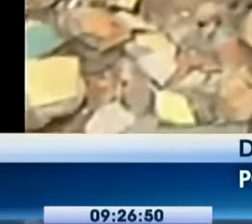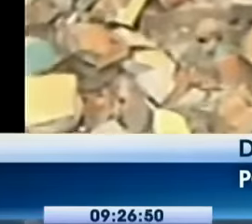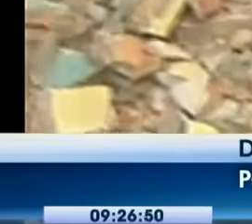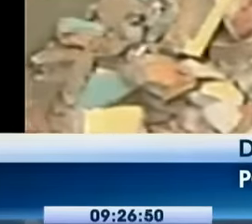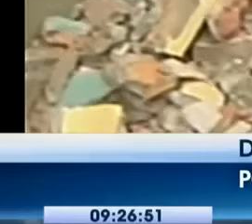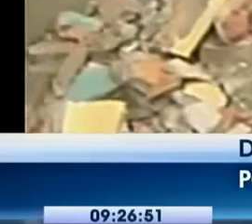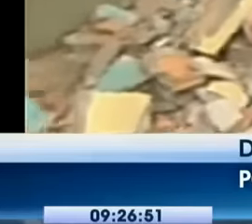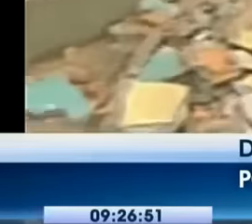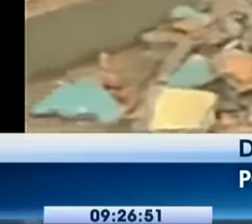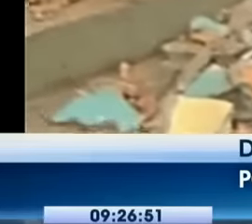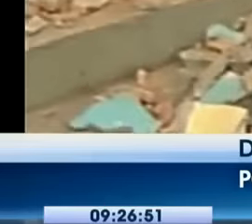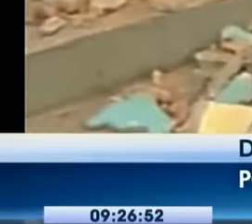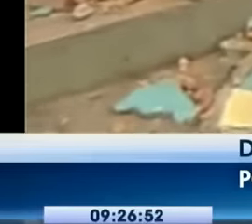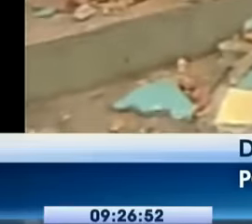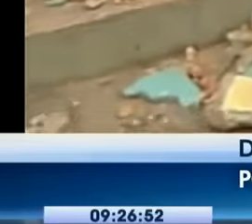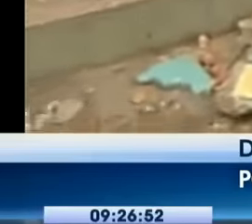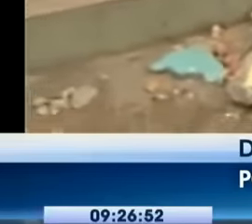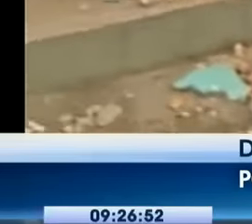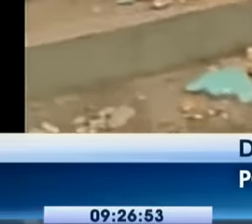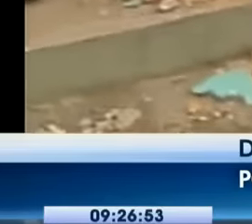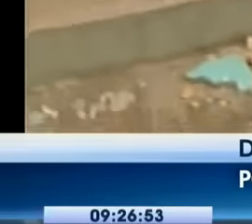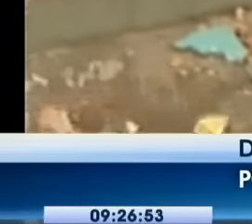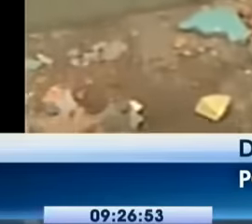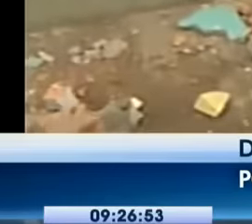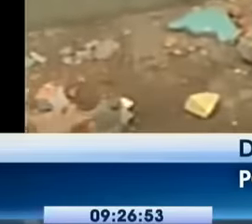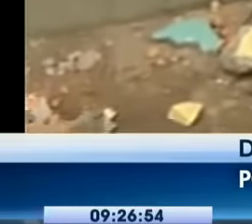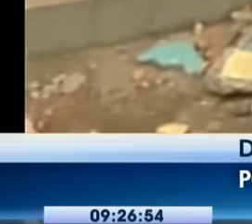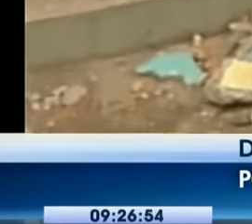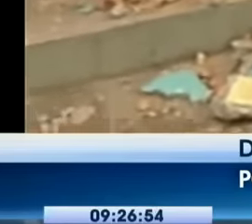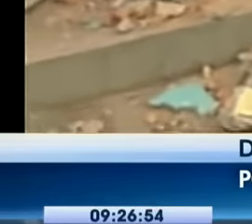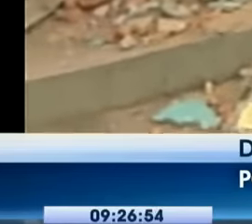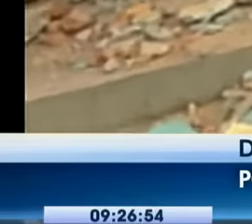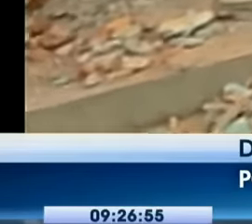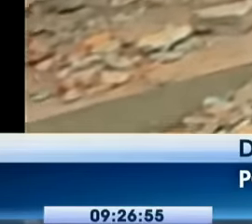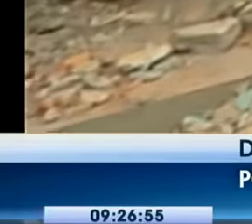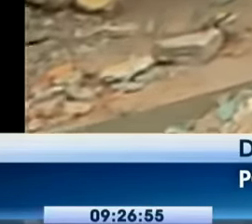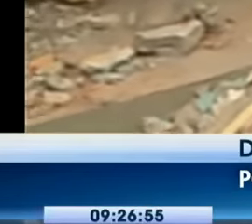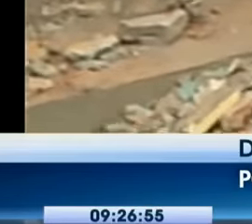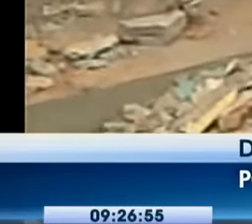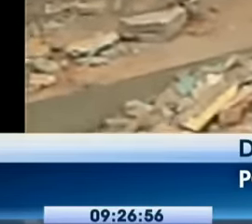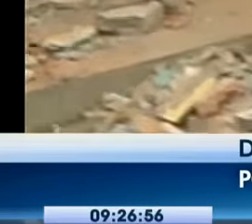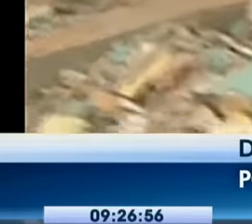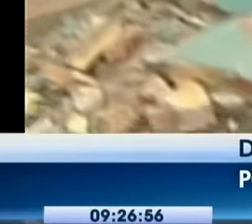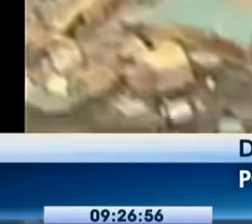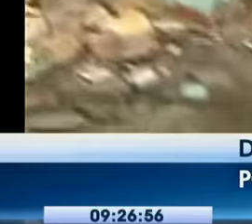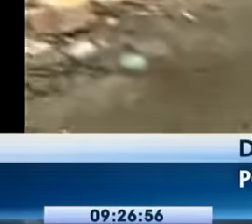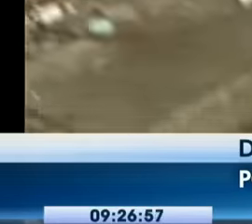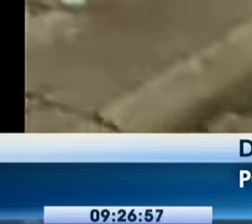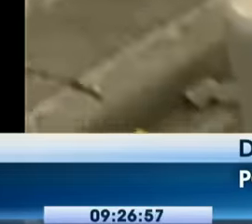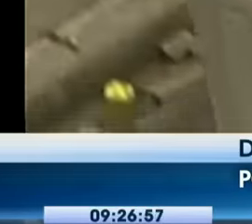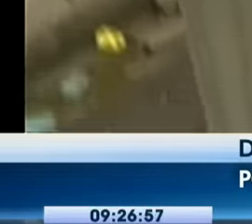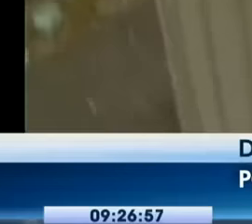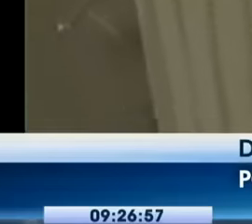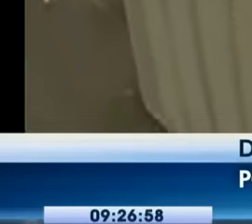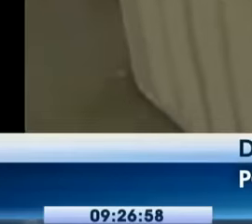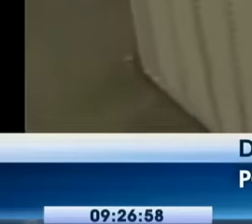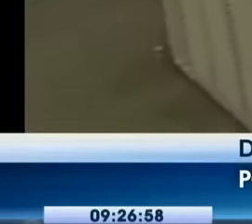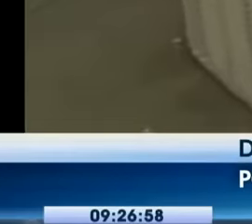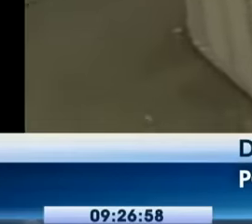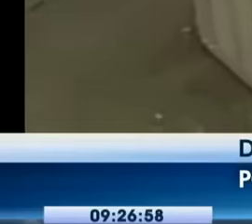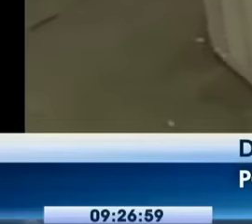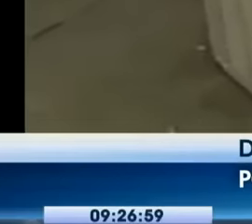Como ya lo escuchamos, ellos están en esto, tratando de ubicarse en otros sitios, en otros lugares, pero no